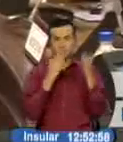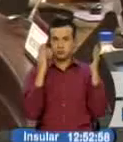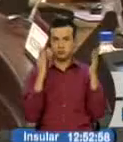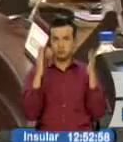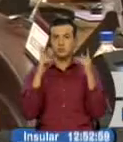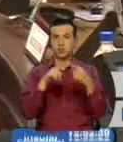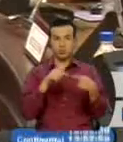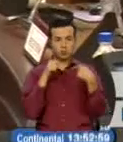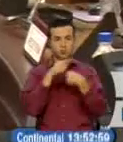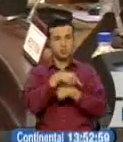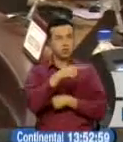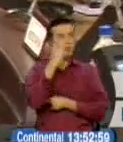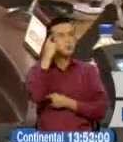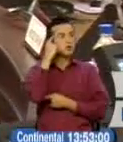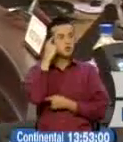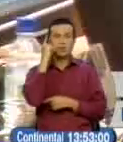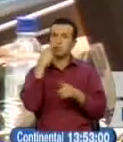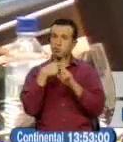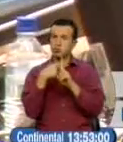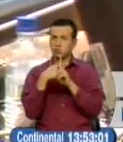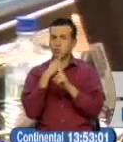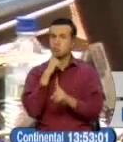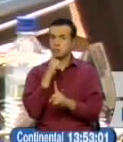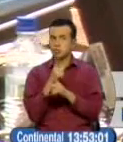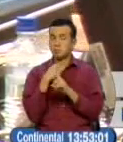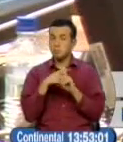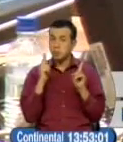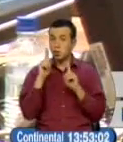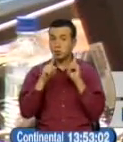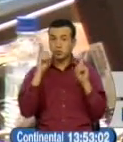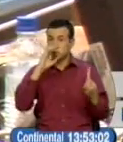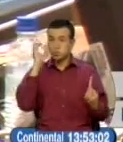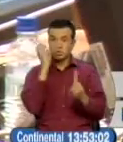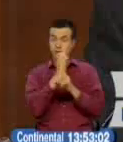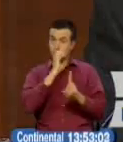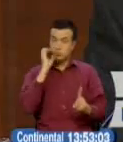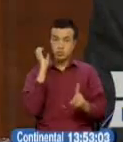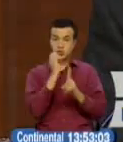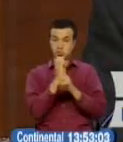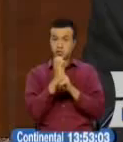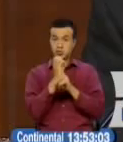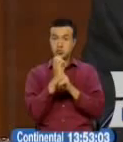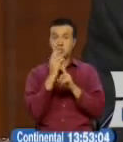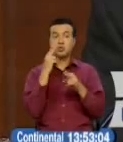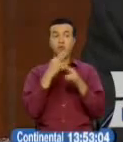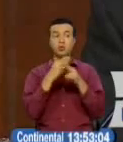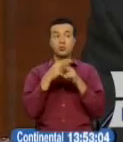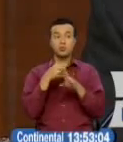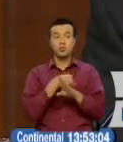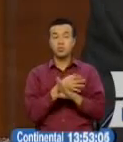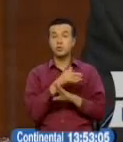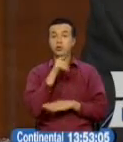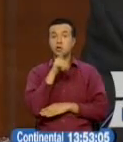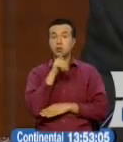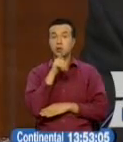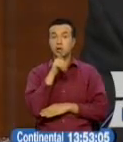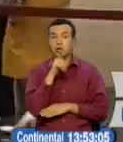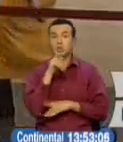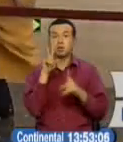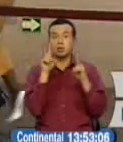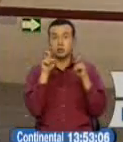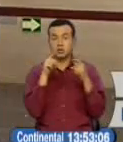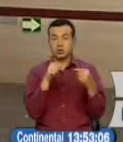la oposición consideran positiva la propuesta, sin embargo, son críticos de algunos de los nombres sugeridos por Moreno para integrar este frente